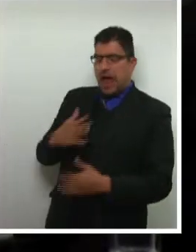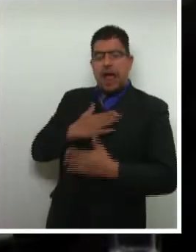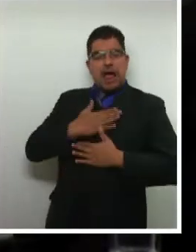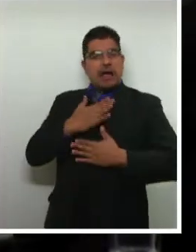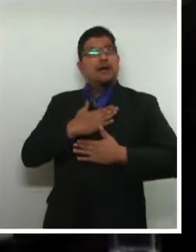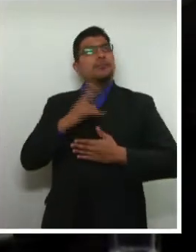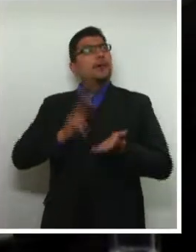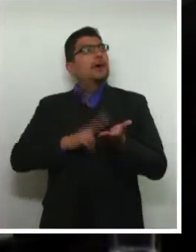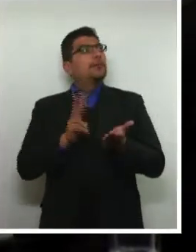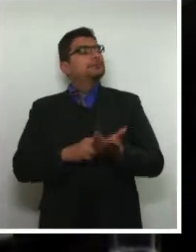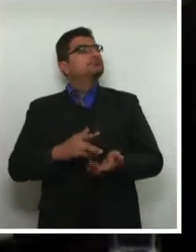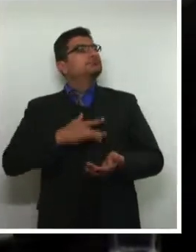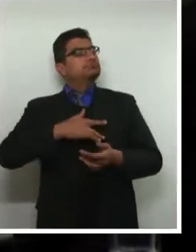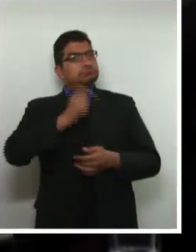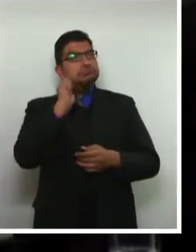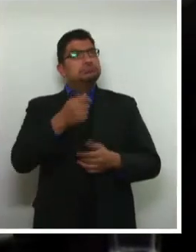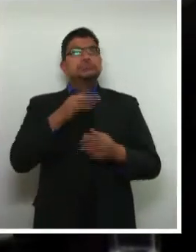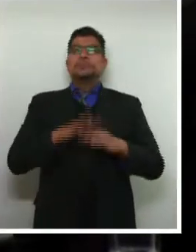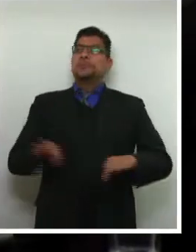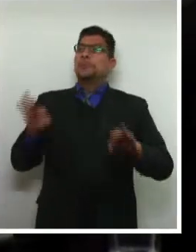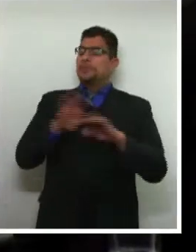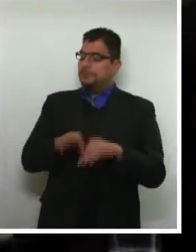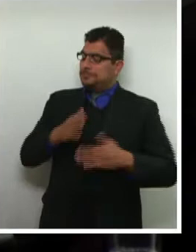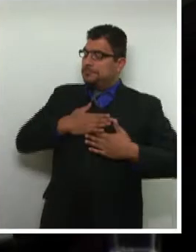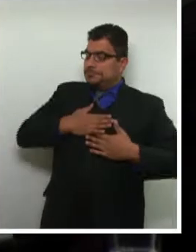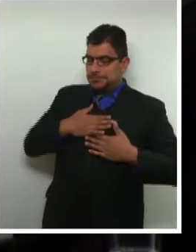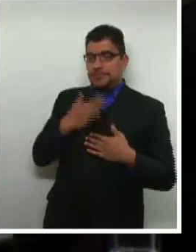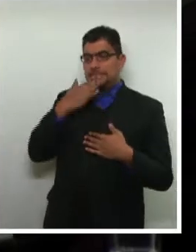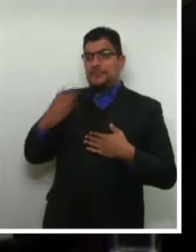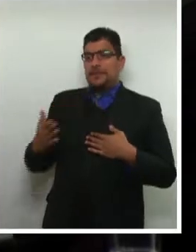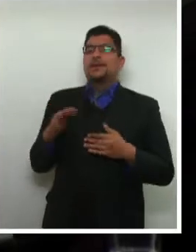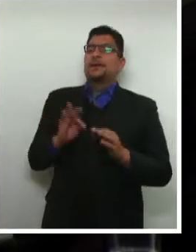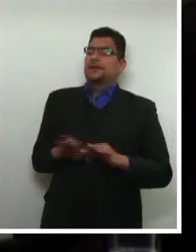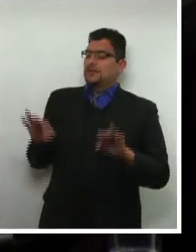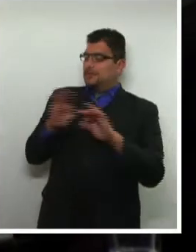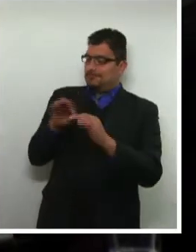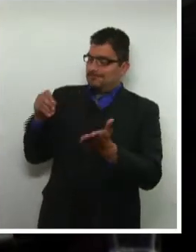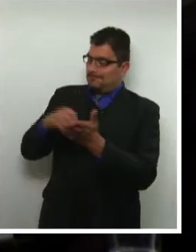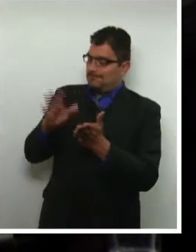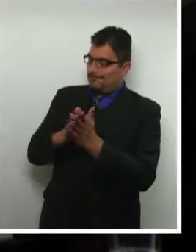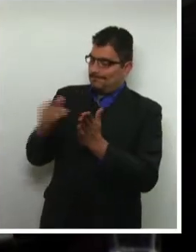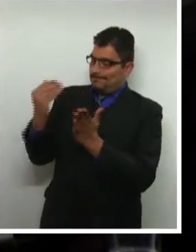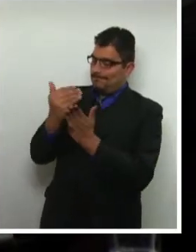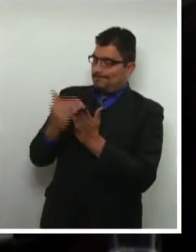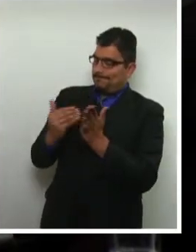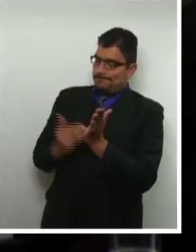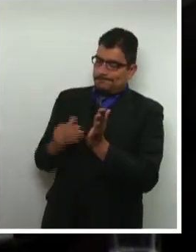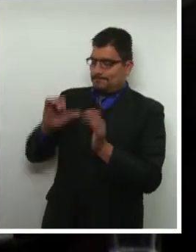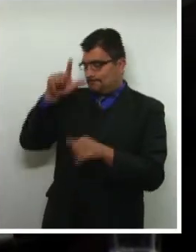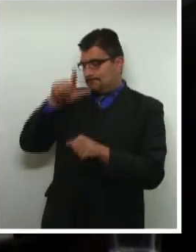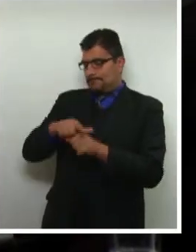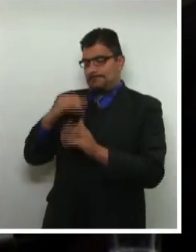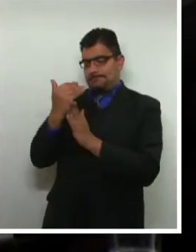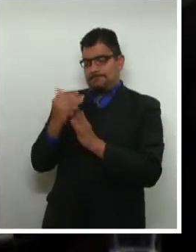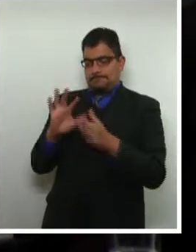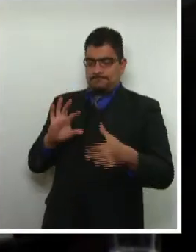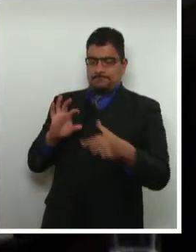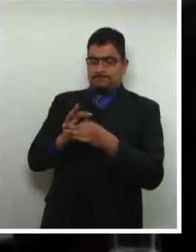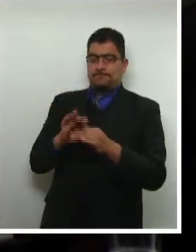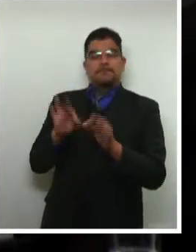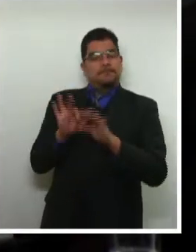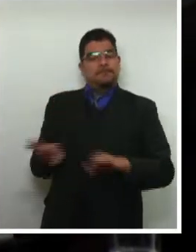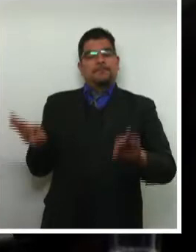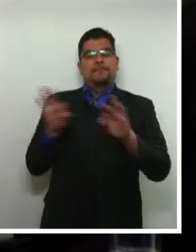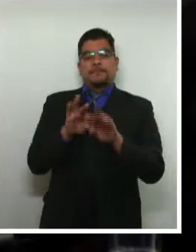de valor y sentido. Por lo tanto, se propone un registro y un catálogo del patrimonio cultural. Es